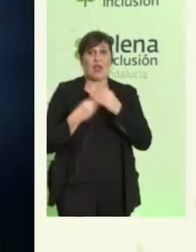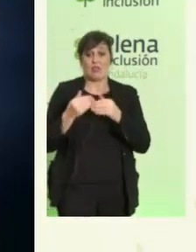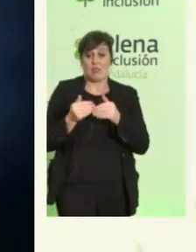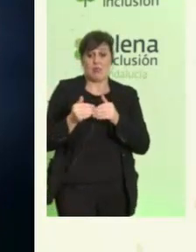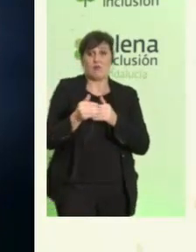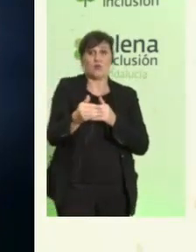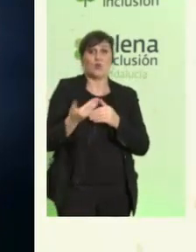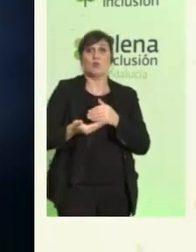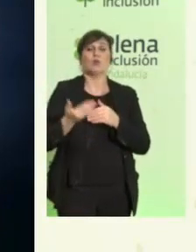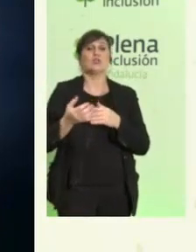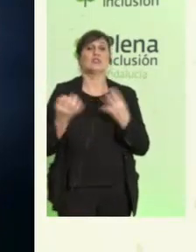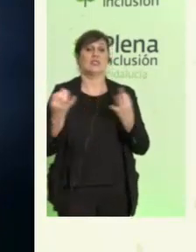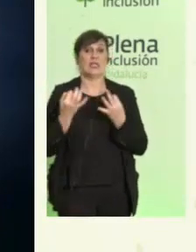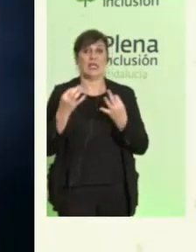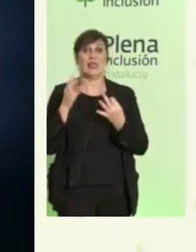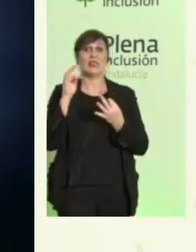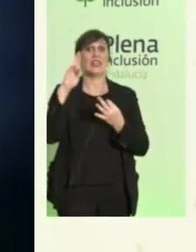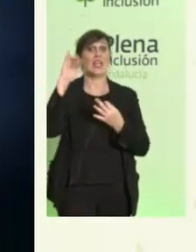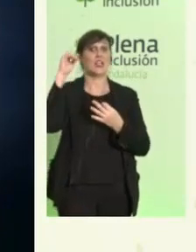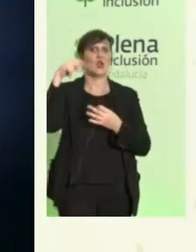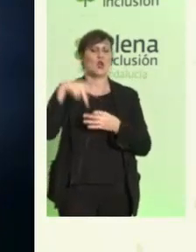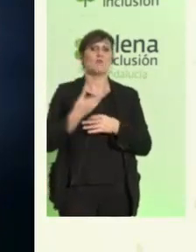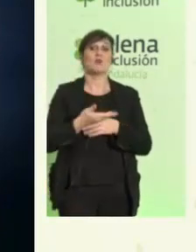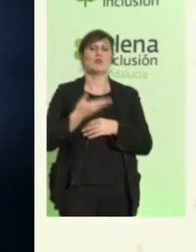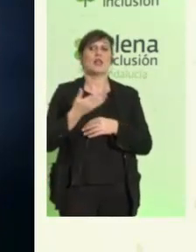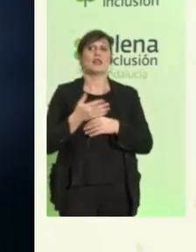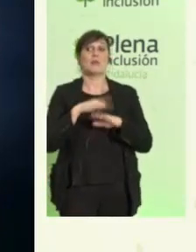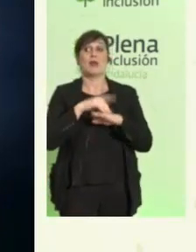vida importante para Tyrone.